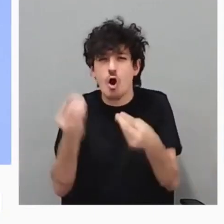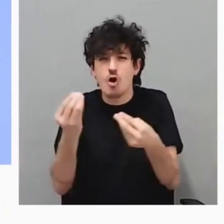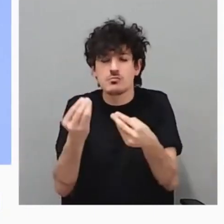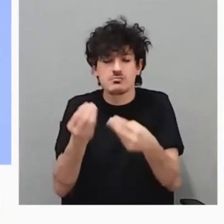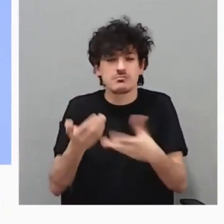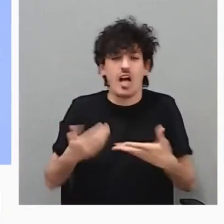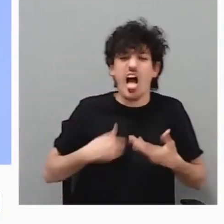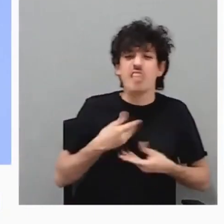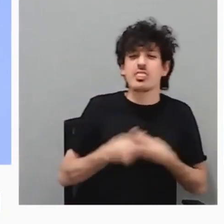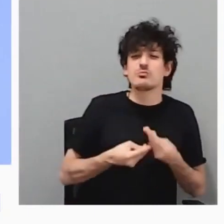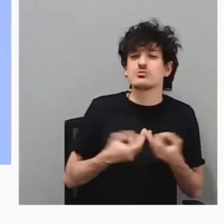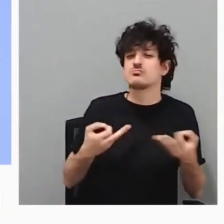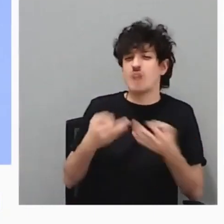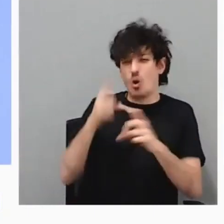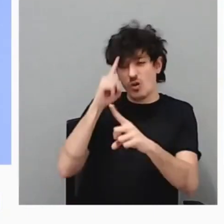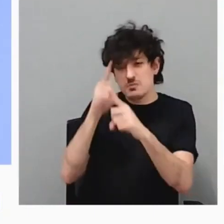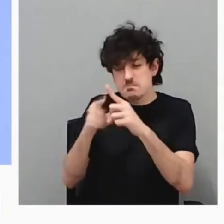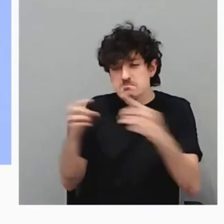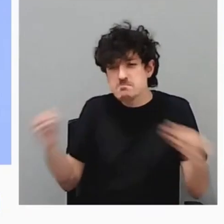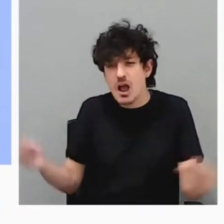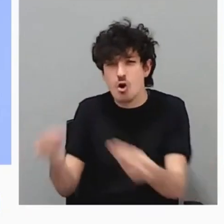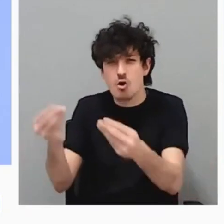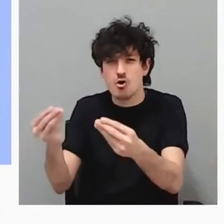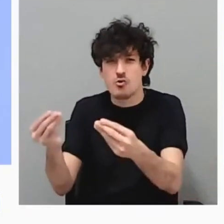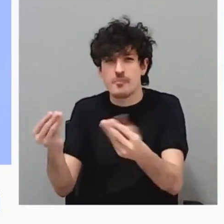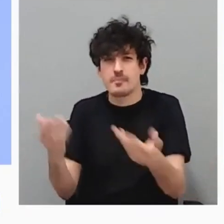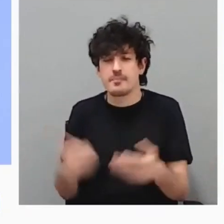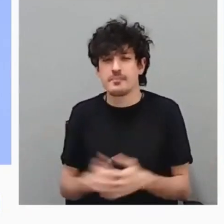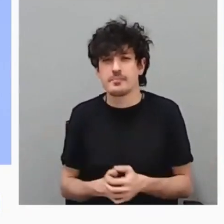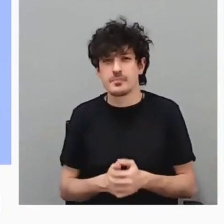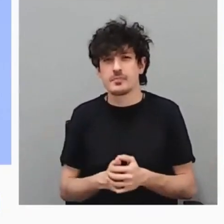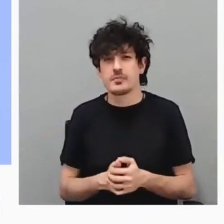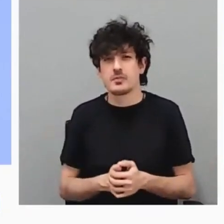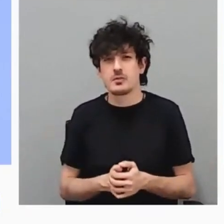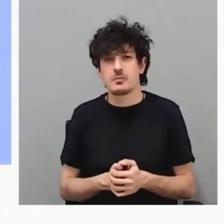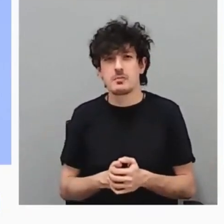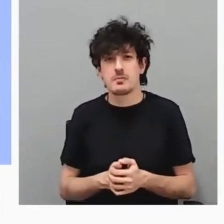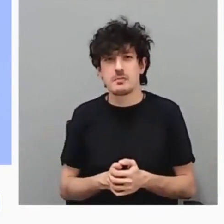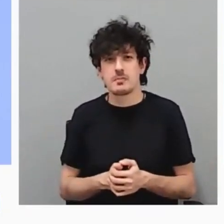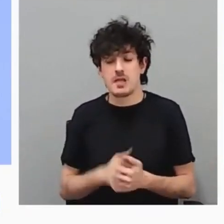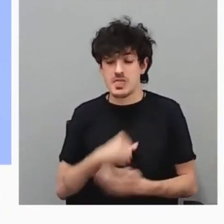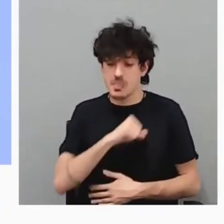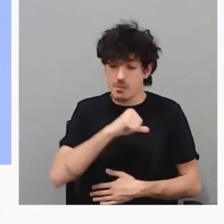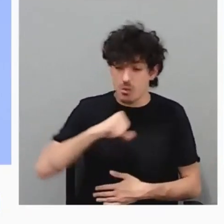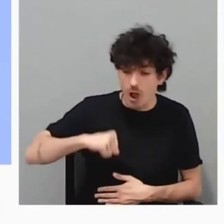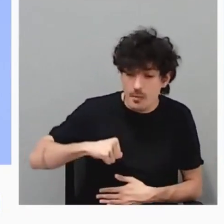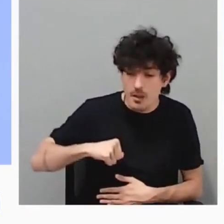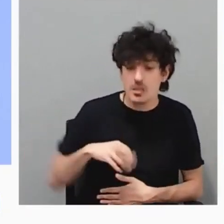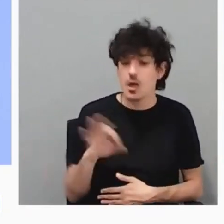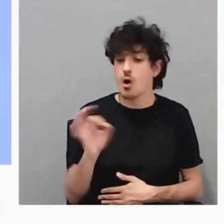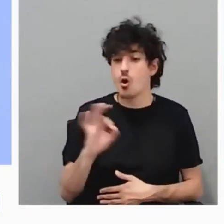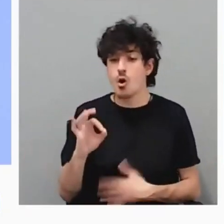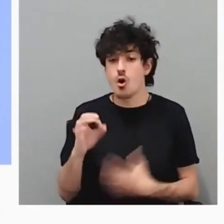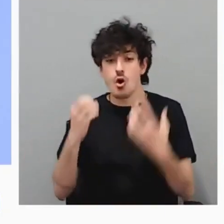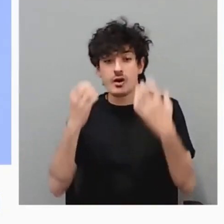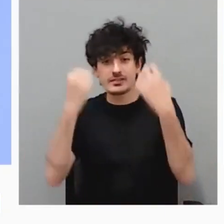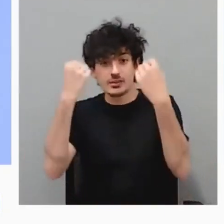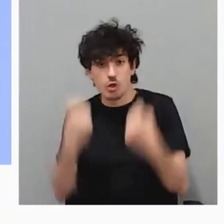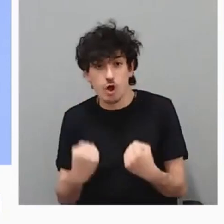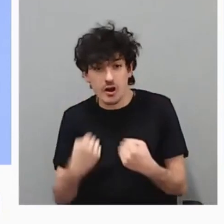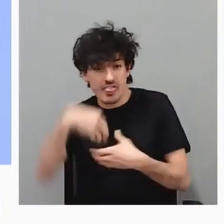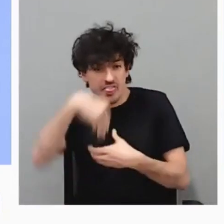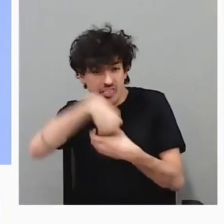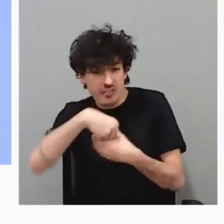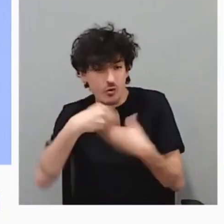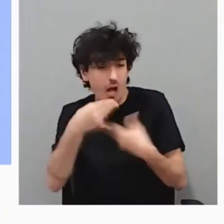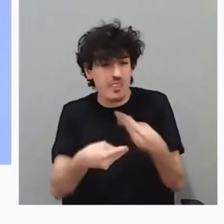O al servicio de los retos que tiene ahora mismo el sector, ¿no? ¿Qué es lo que podemos hacer tanto individualmente como dentro de nuestras instituciones? ¿Qué les recomendáis